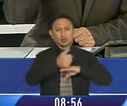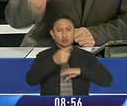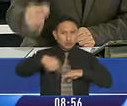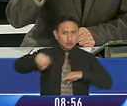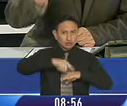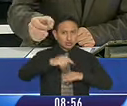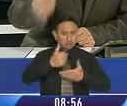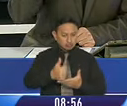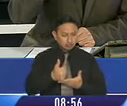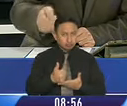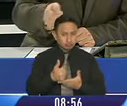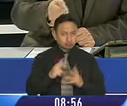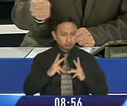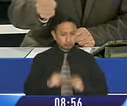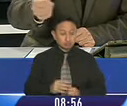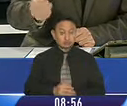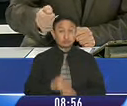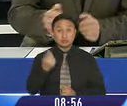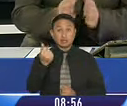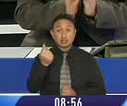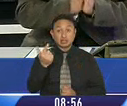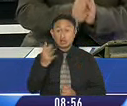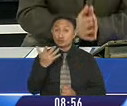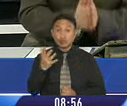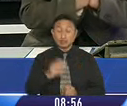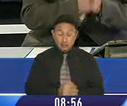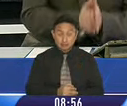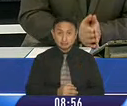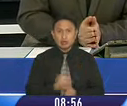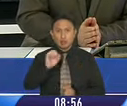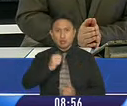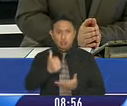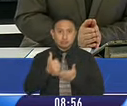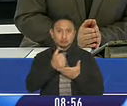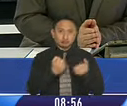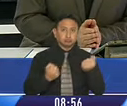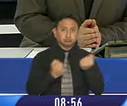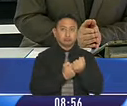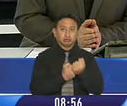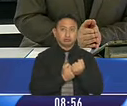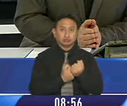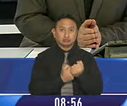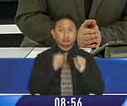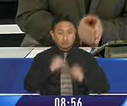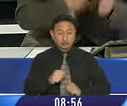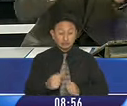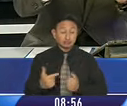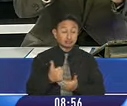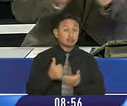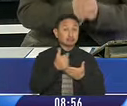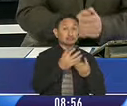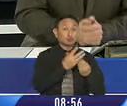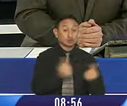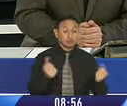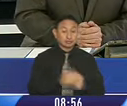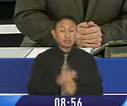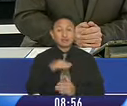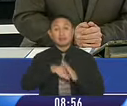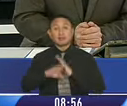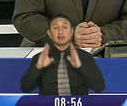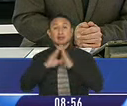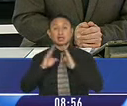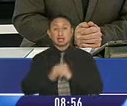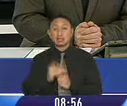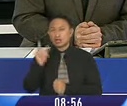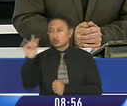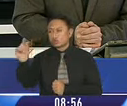darnos salubridad. El dinero escasea. Así que si podemos ayudar, seamos parte de la solución. En casa, un dinerito